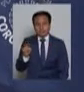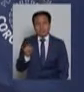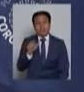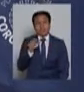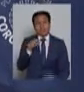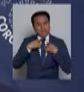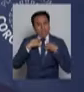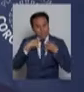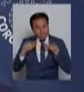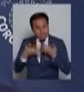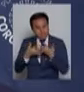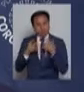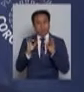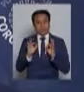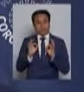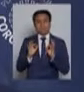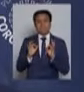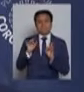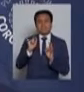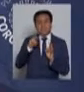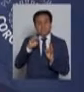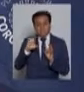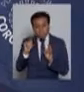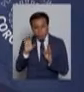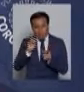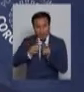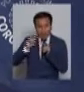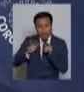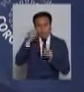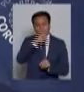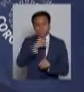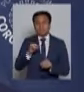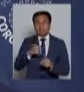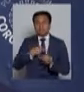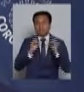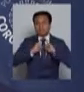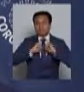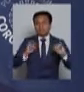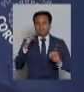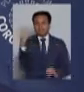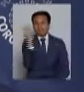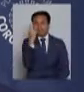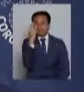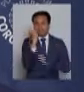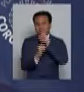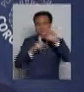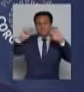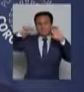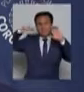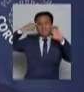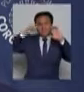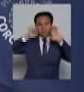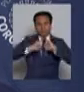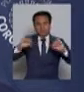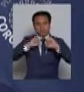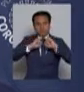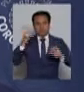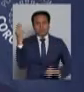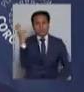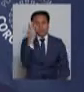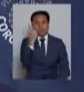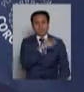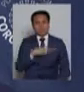género, normalmente un material sintético, pero vamos a subir, insisto, un video a la página